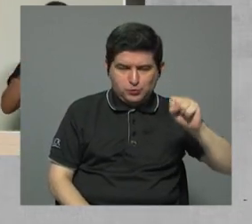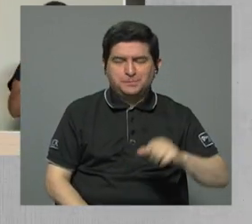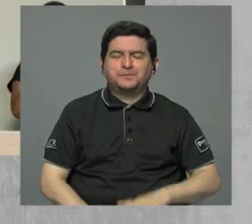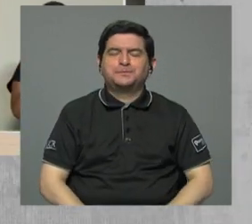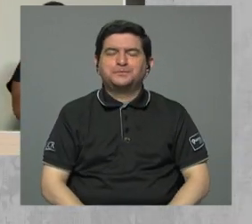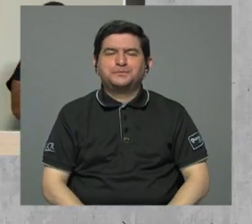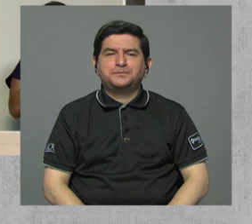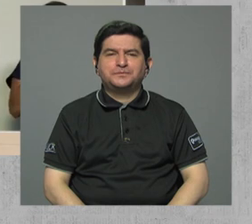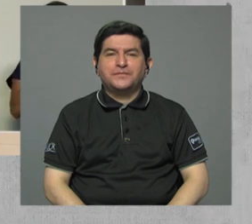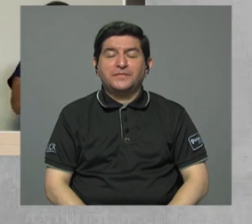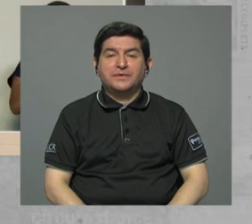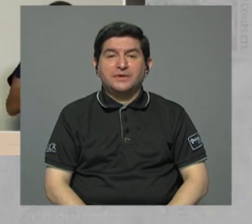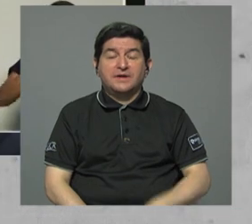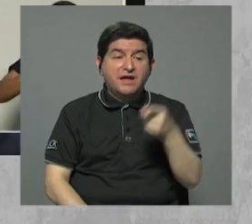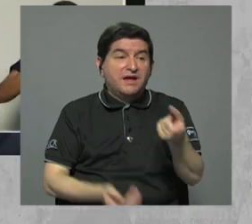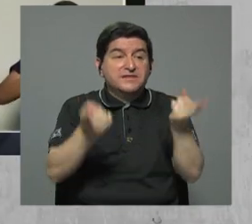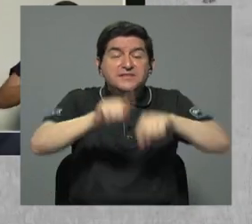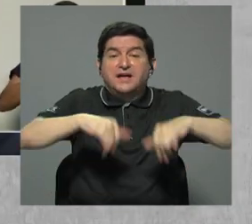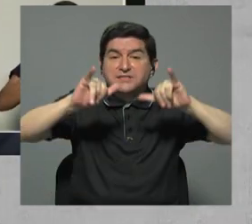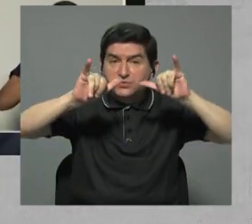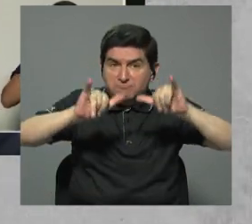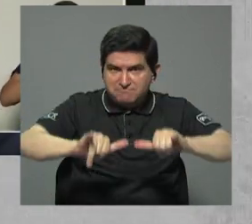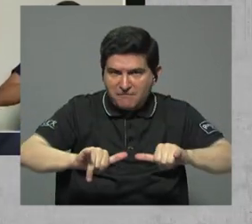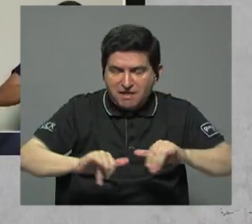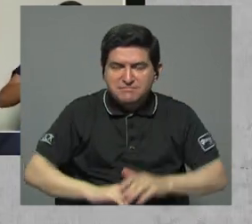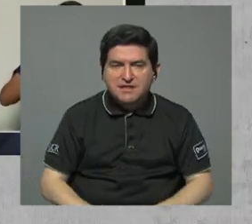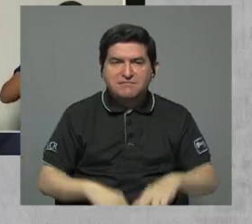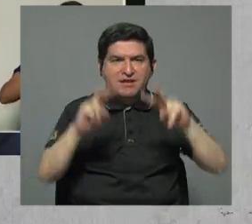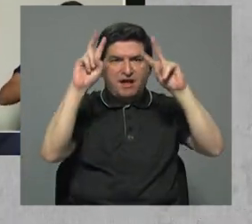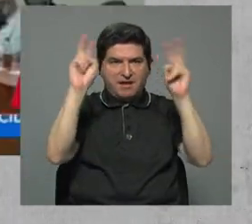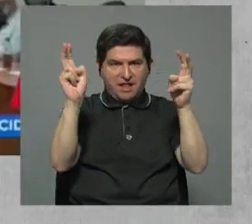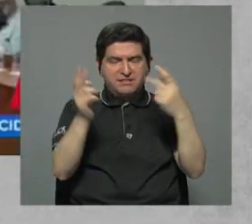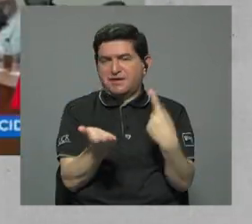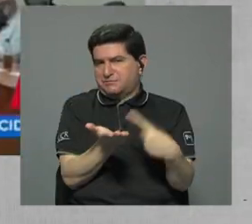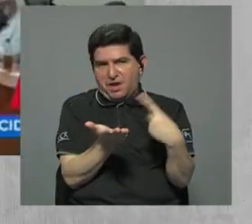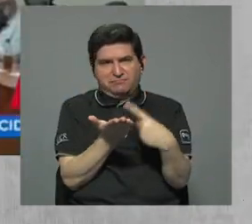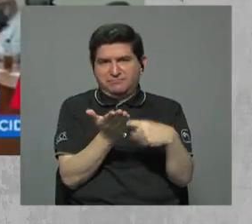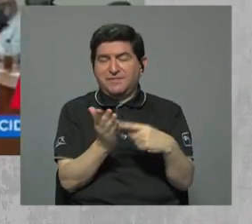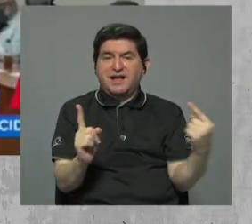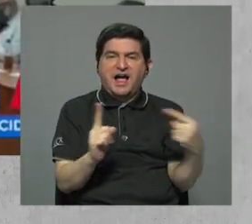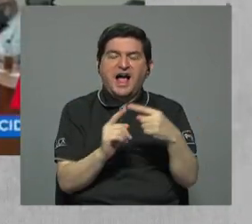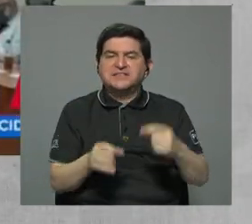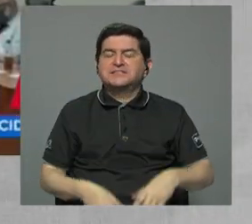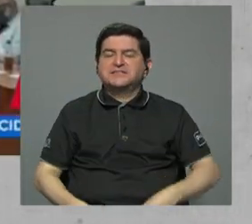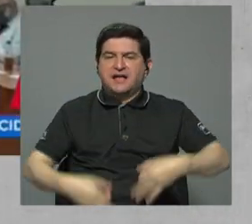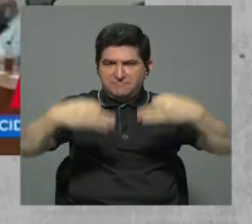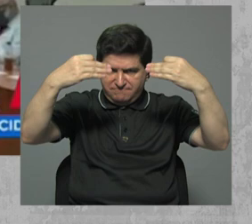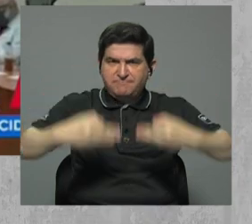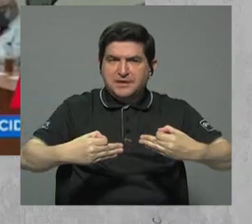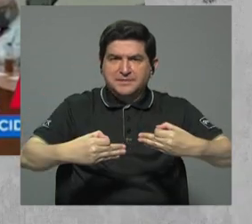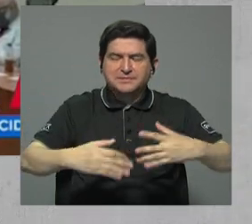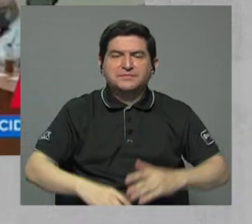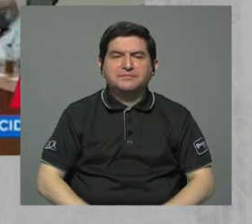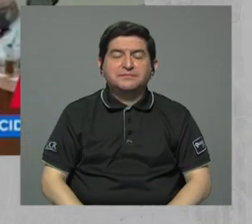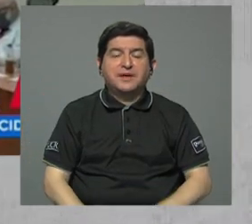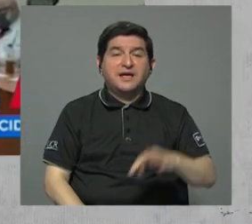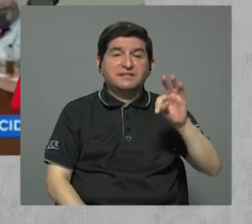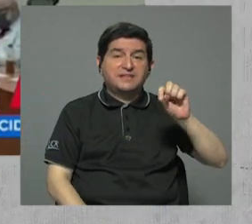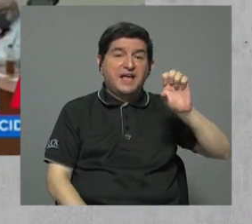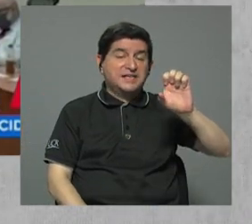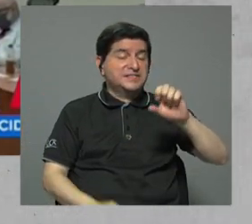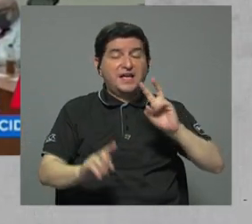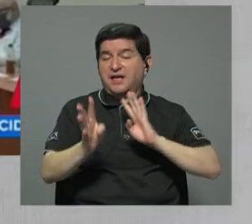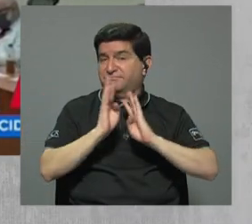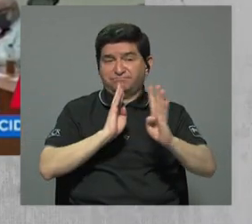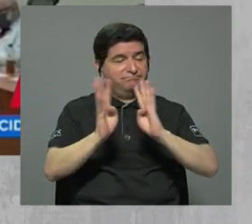Exacto. Y se está manteniendo todavía este tema abierto. Entonces, hasta que no se finiquite, el Tribunal Supremo de Elecciones